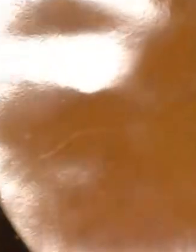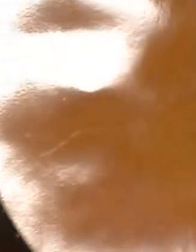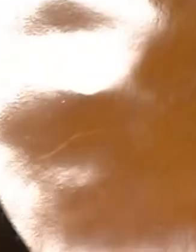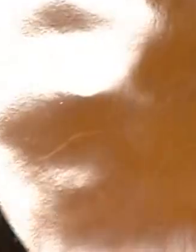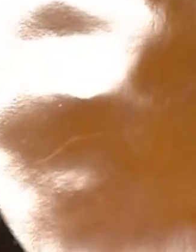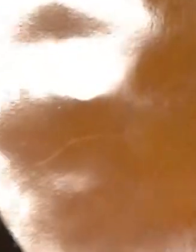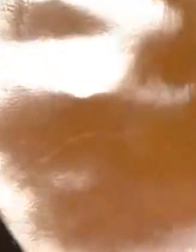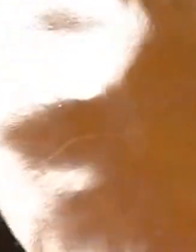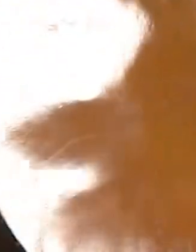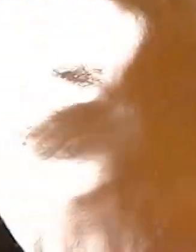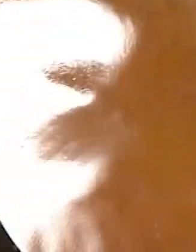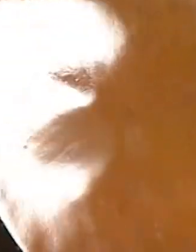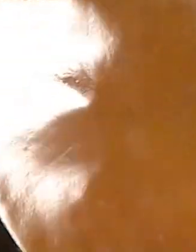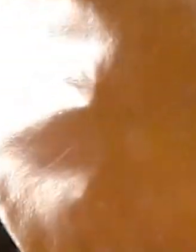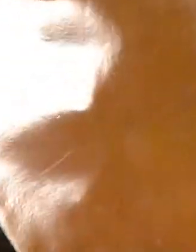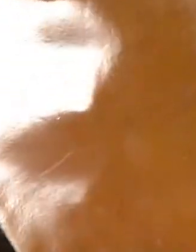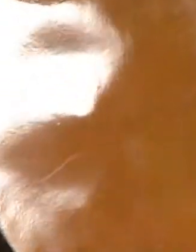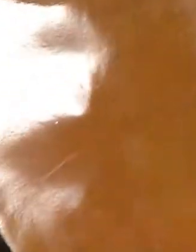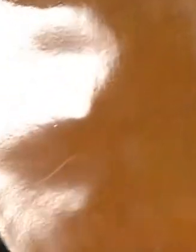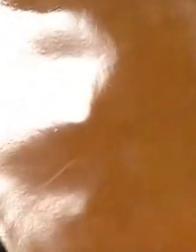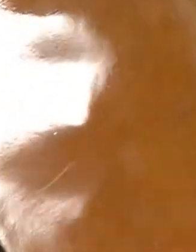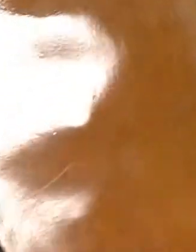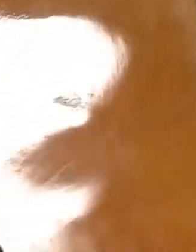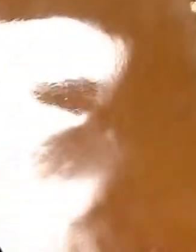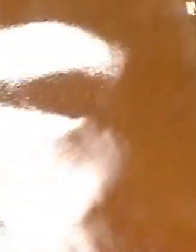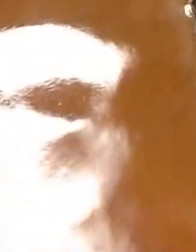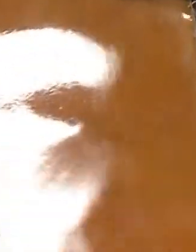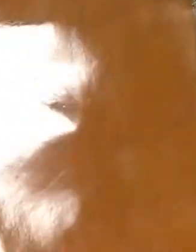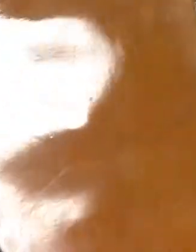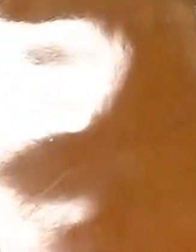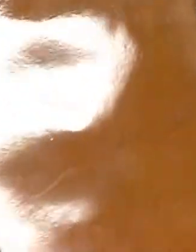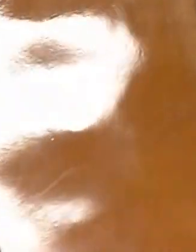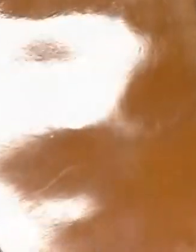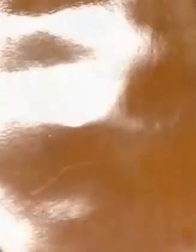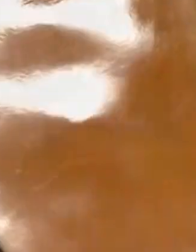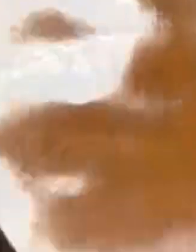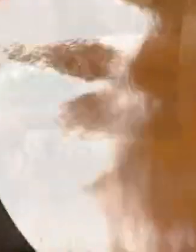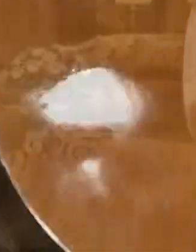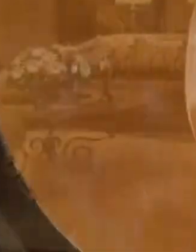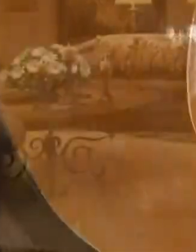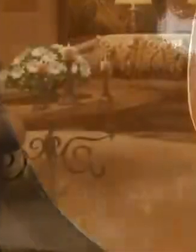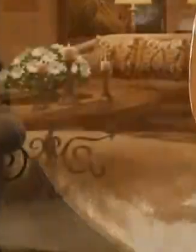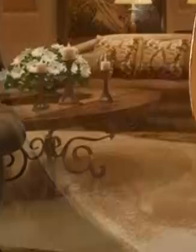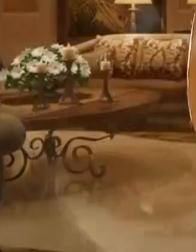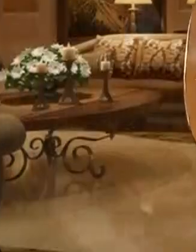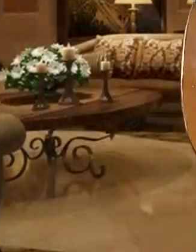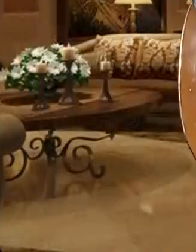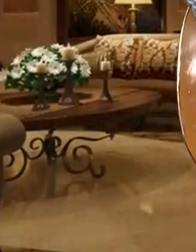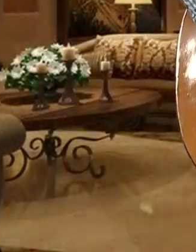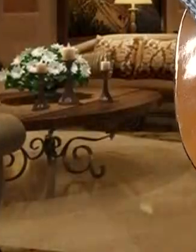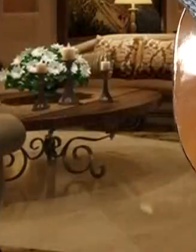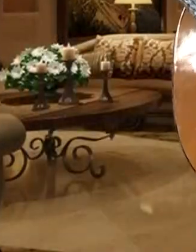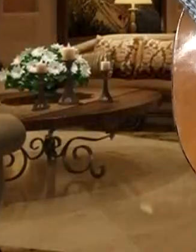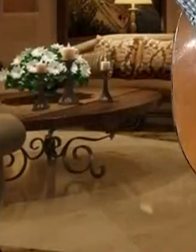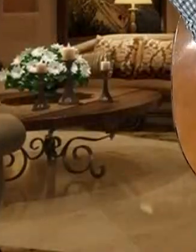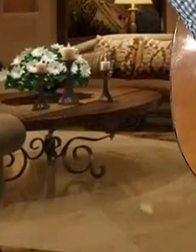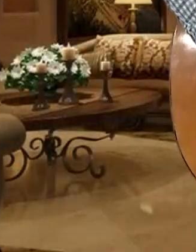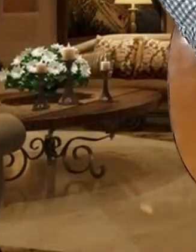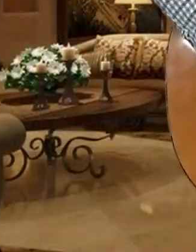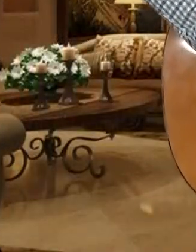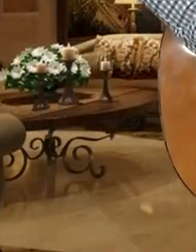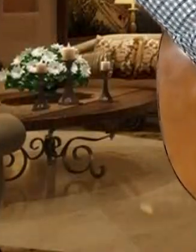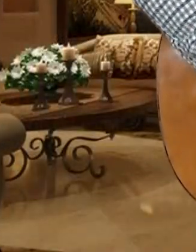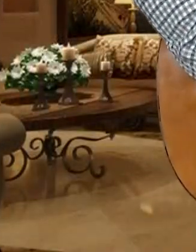con abrazarte y conversar. Tanta dicha yo te di, que por